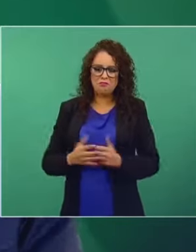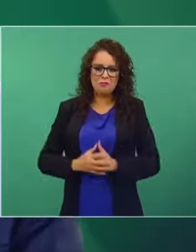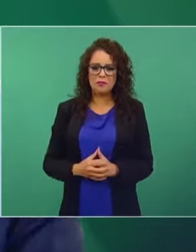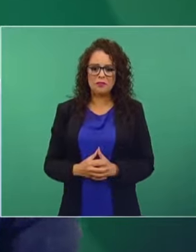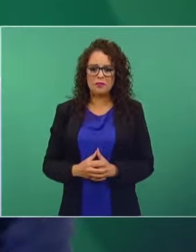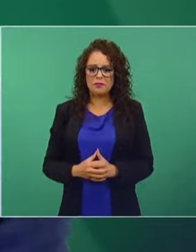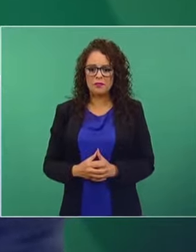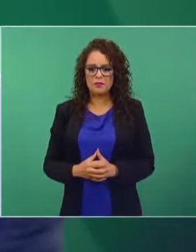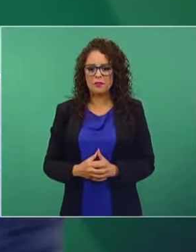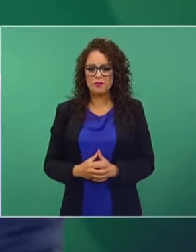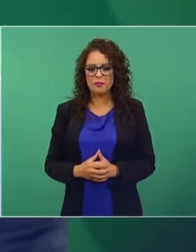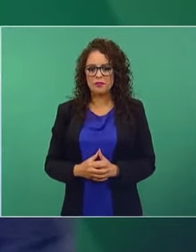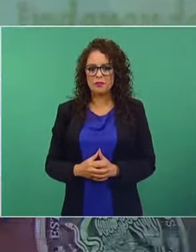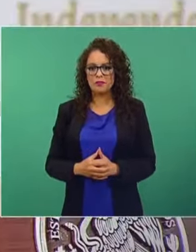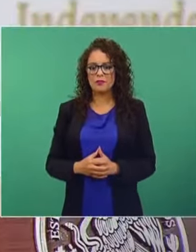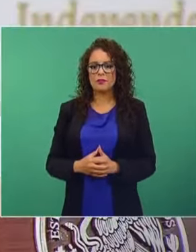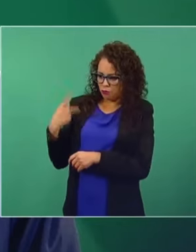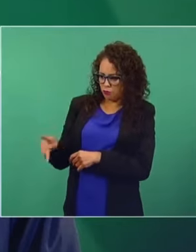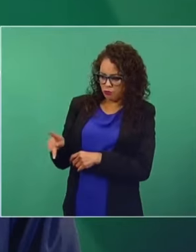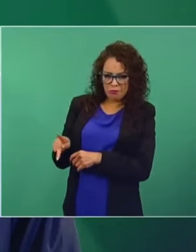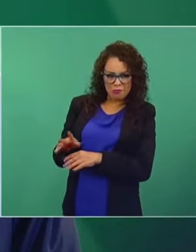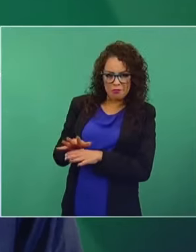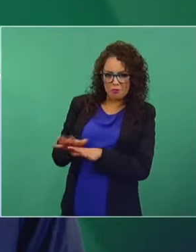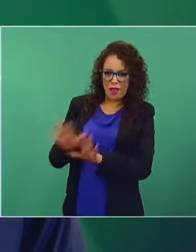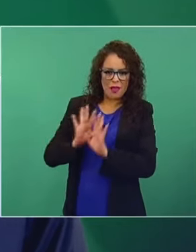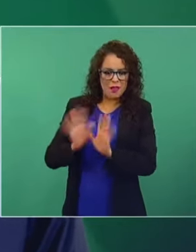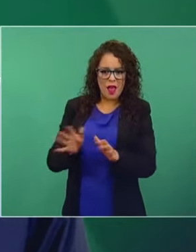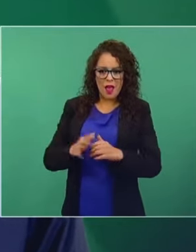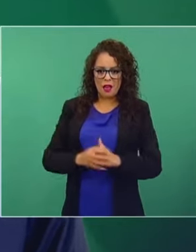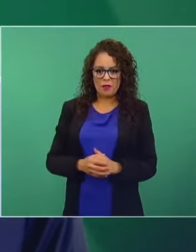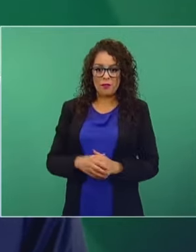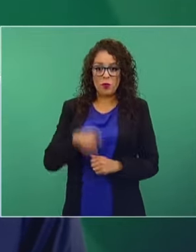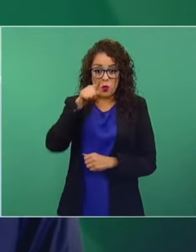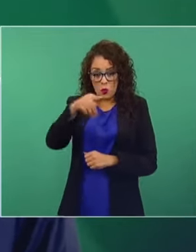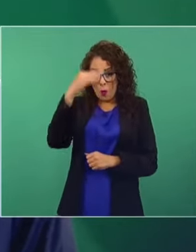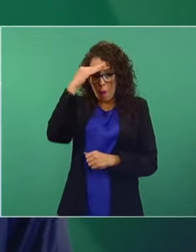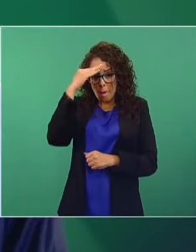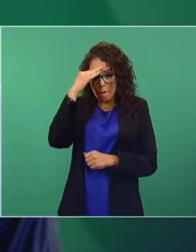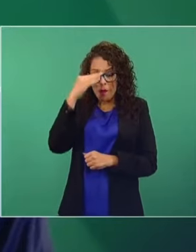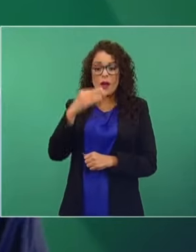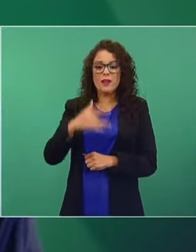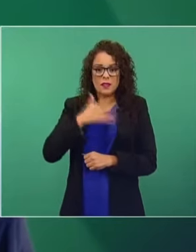no dedicarnos al cuchicheo. Hay que decir lo que uno piensa.